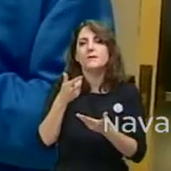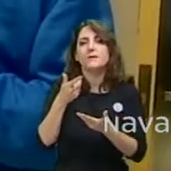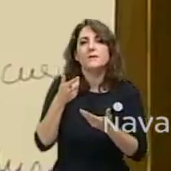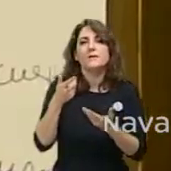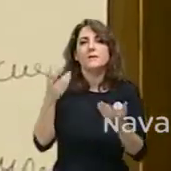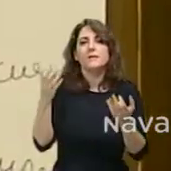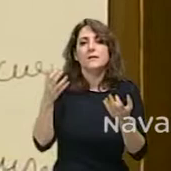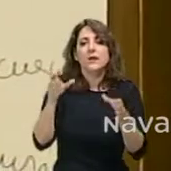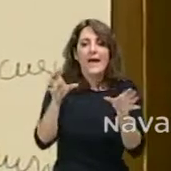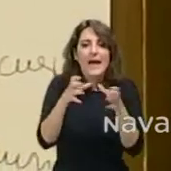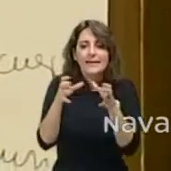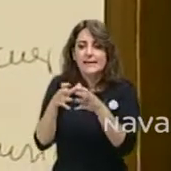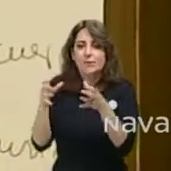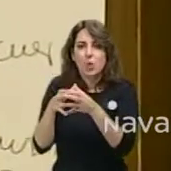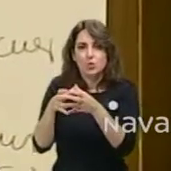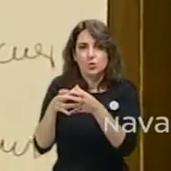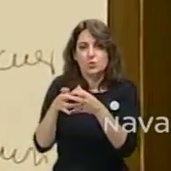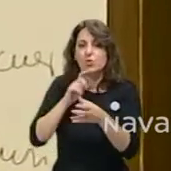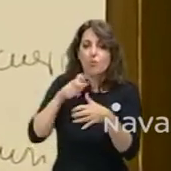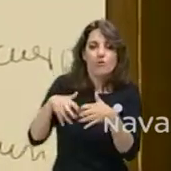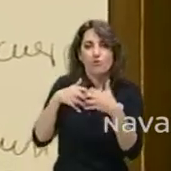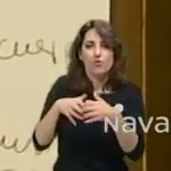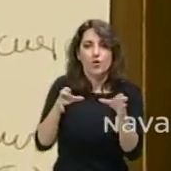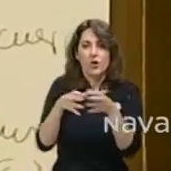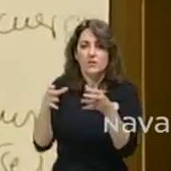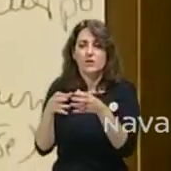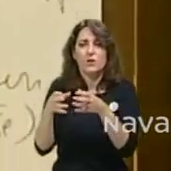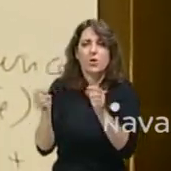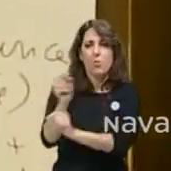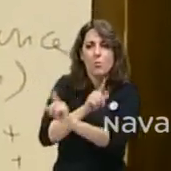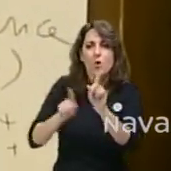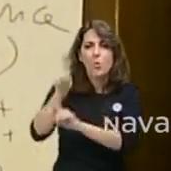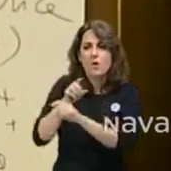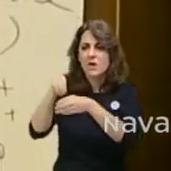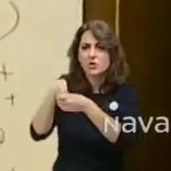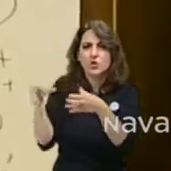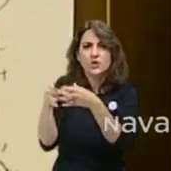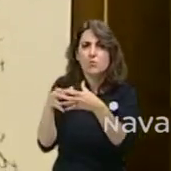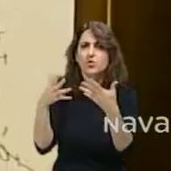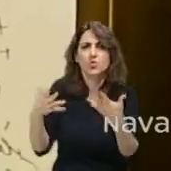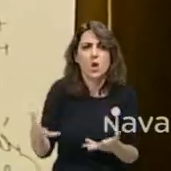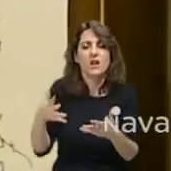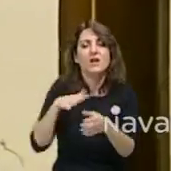significar en los equipos las dinámicas que se generan y los conflictos que se generan en el ámbito laboral.